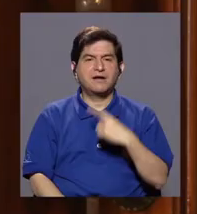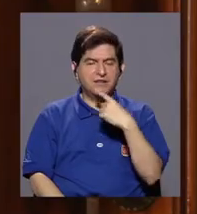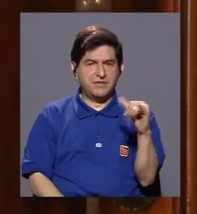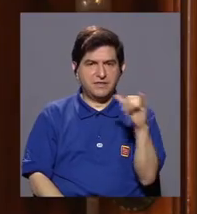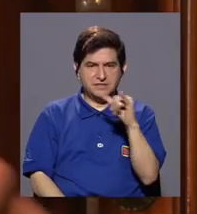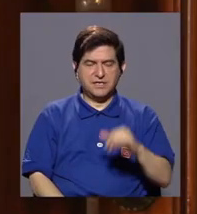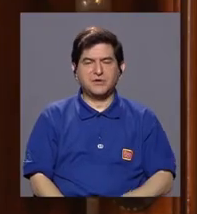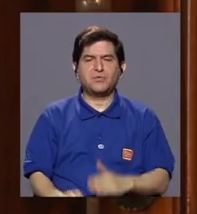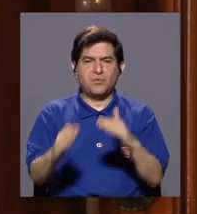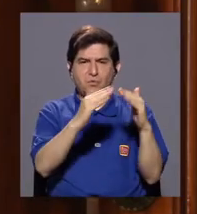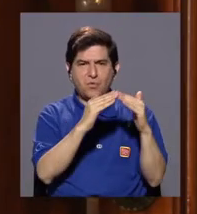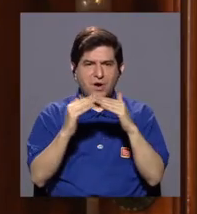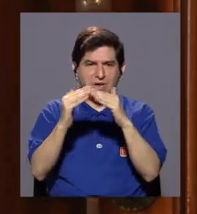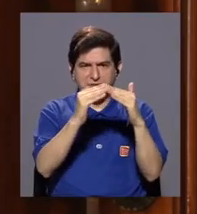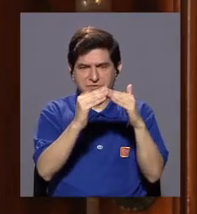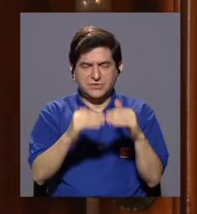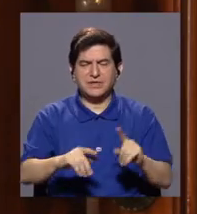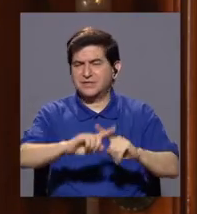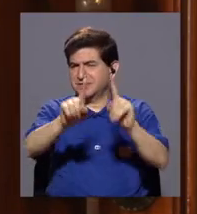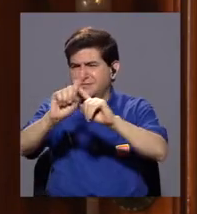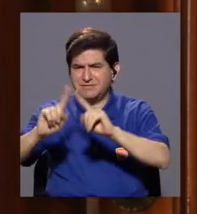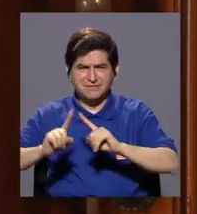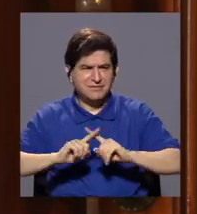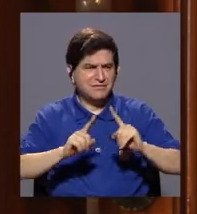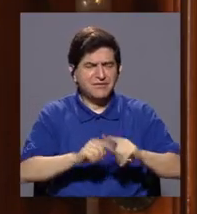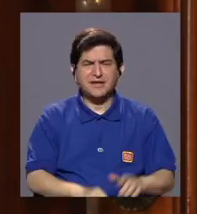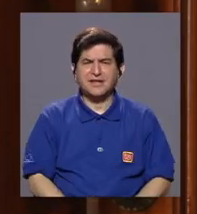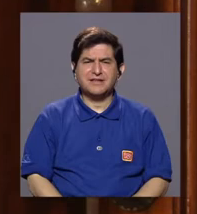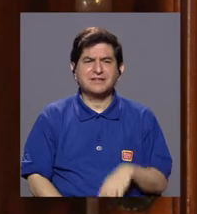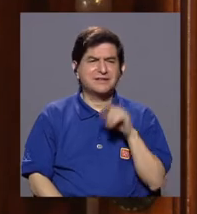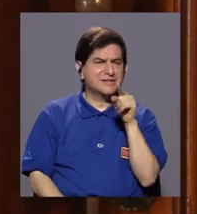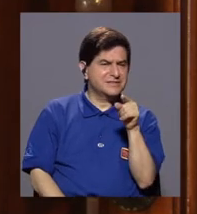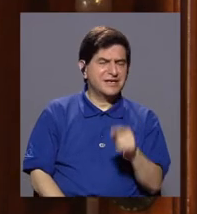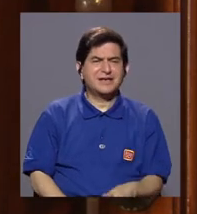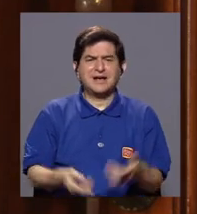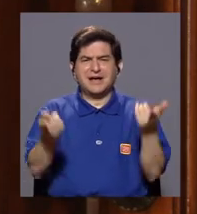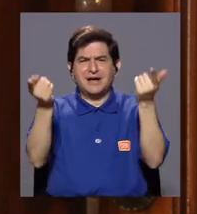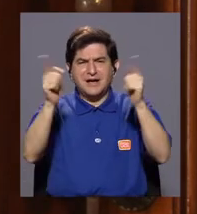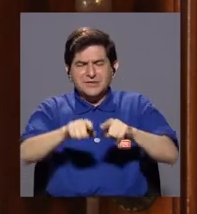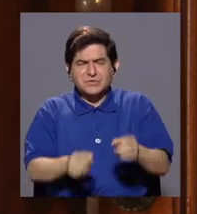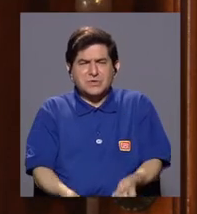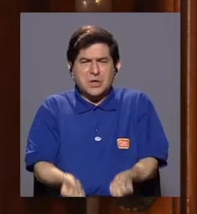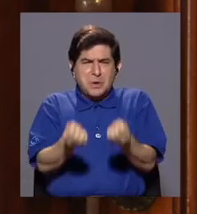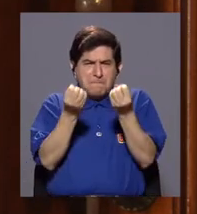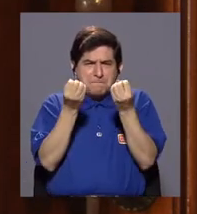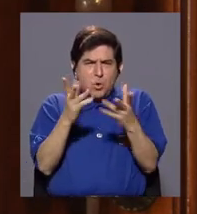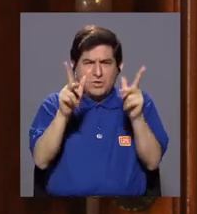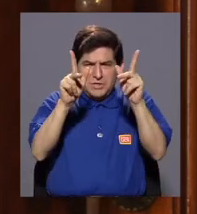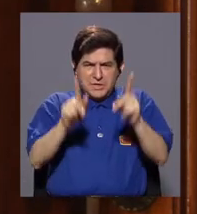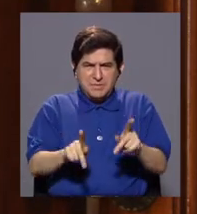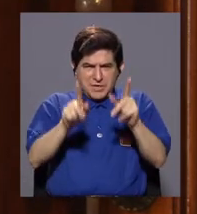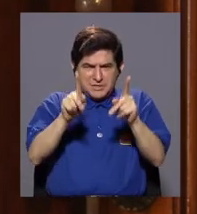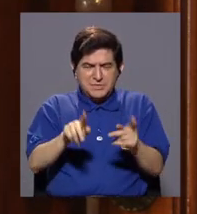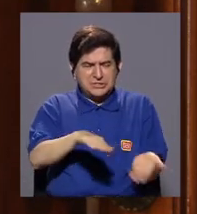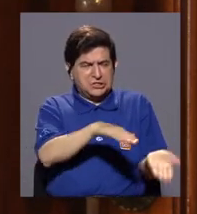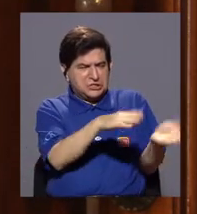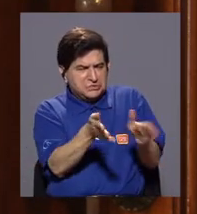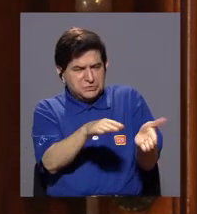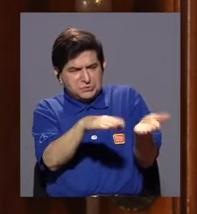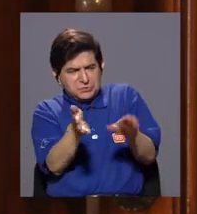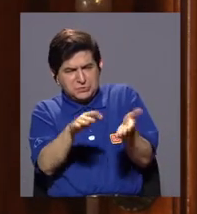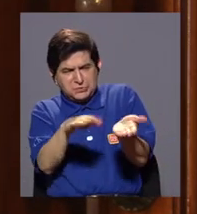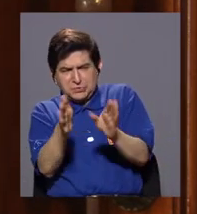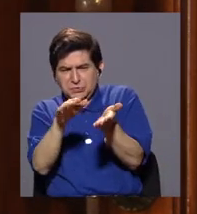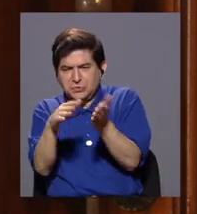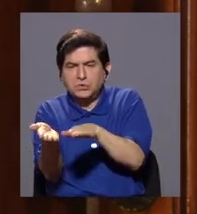mencionaba ciudades en las cuales ha habido una enorme cantidad de personas